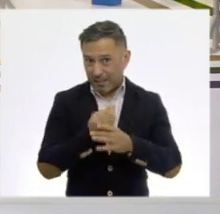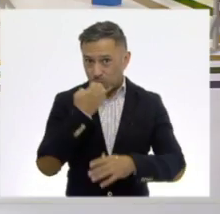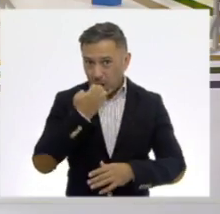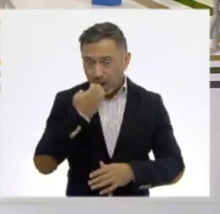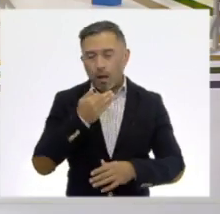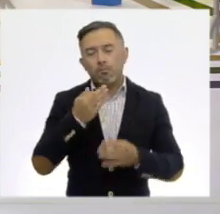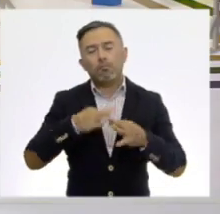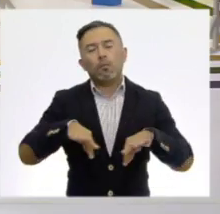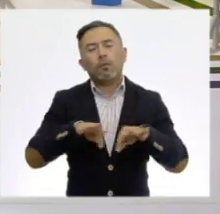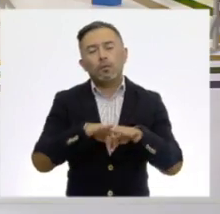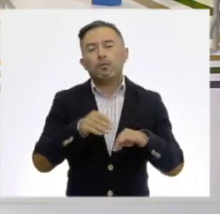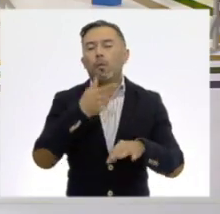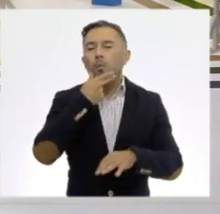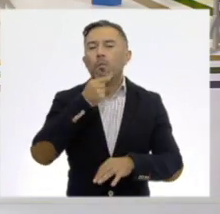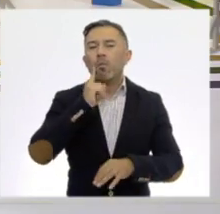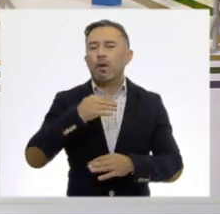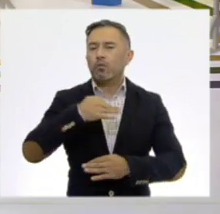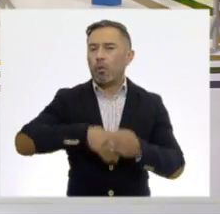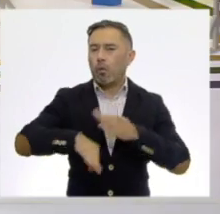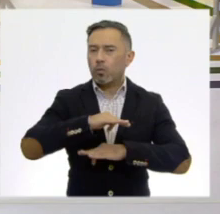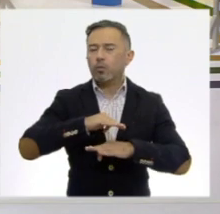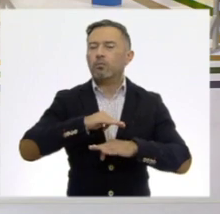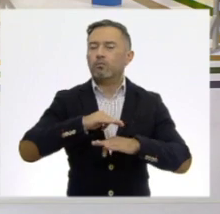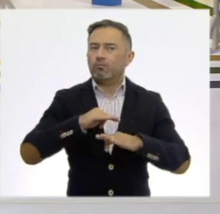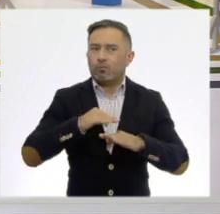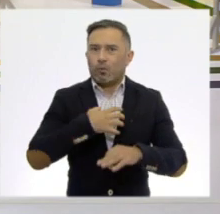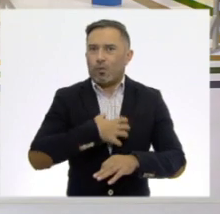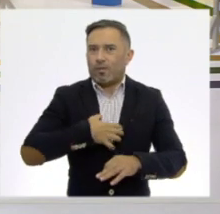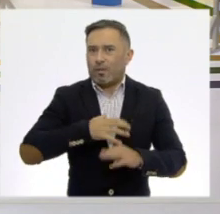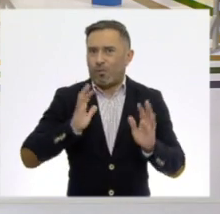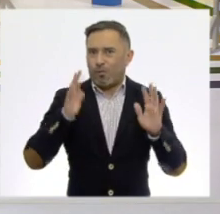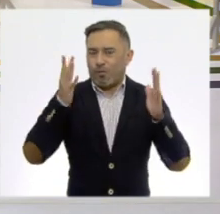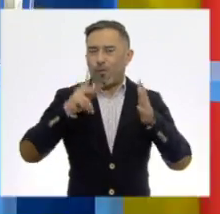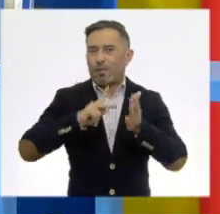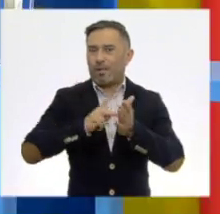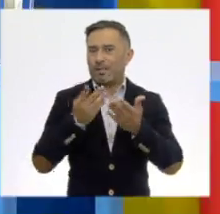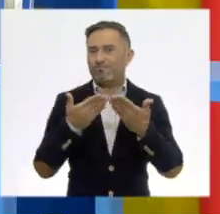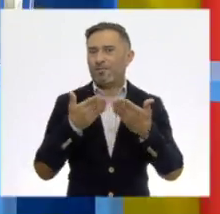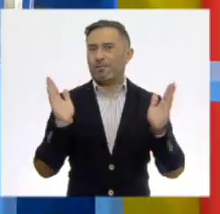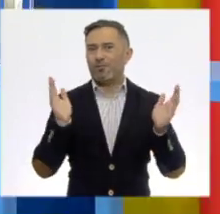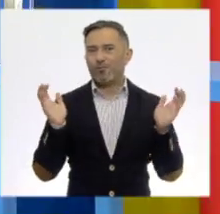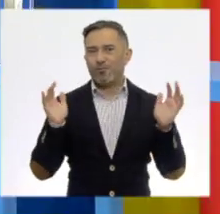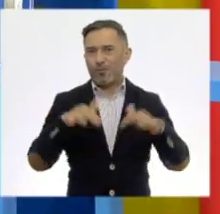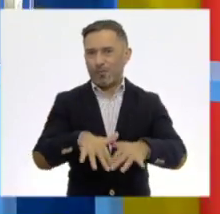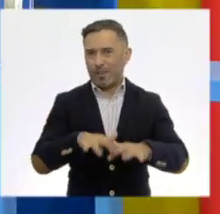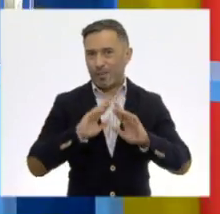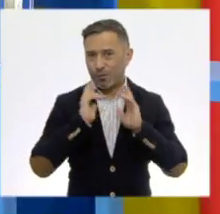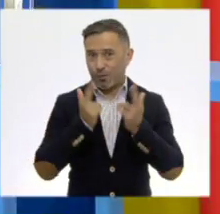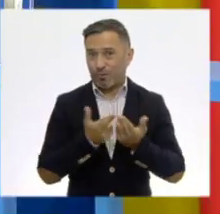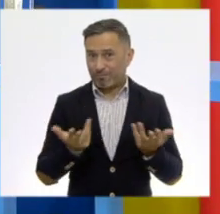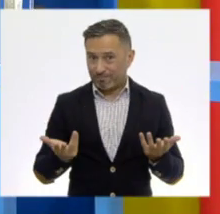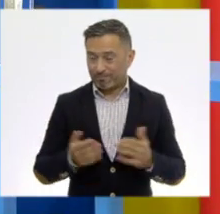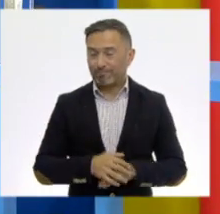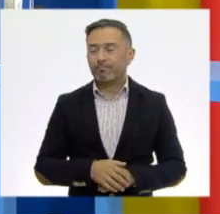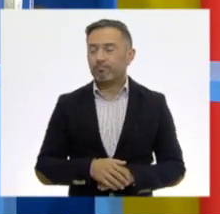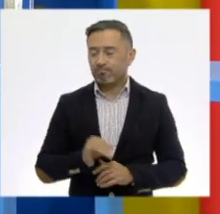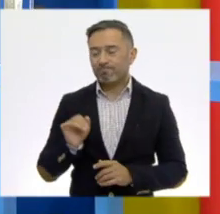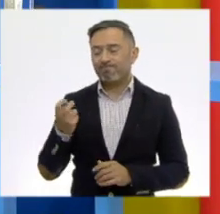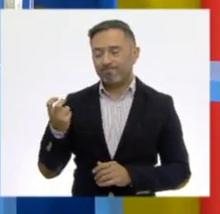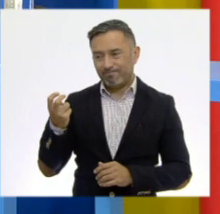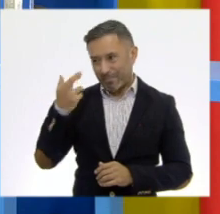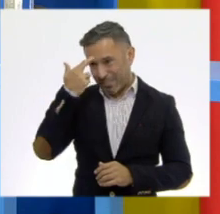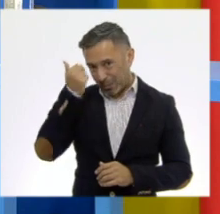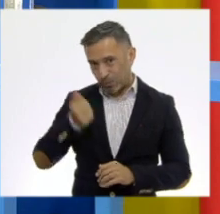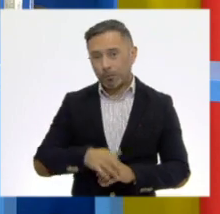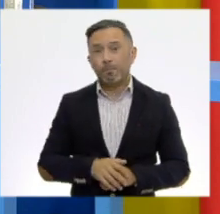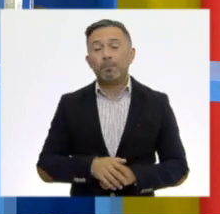y todas que vamos a estar reunidos otra vez. Sí, tienes toda la razón. Y que nadie se quede